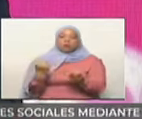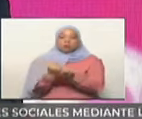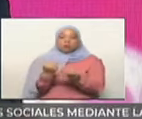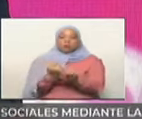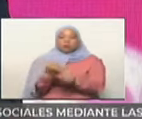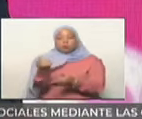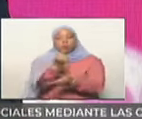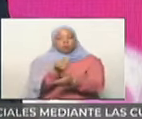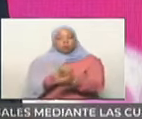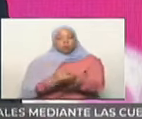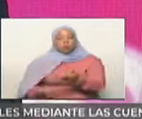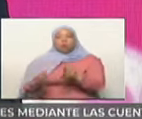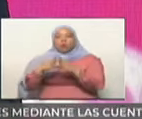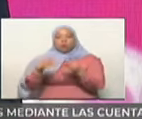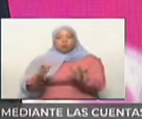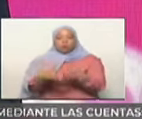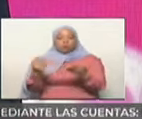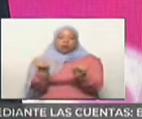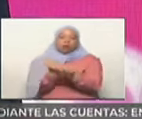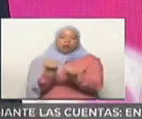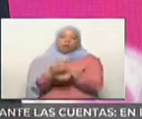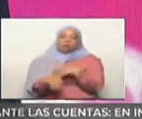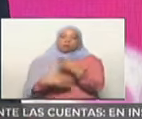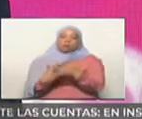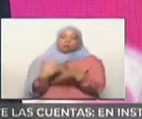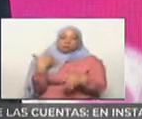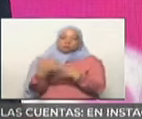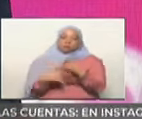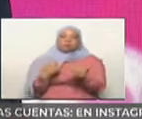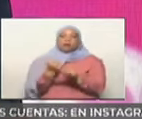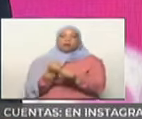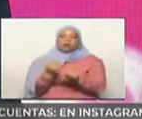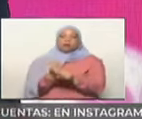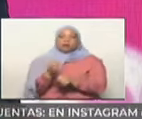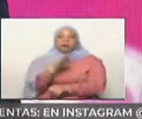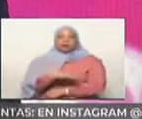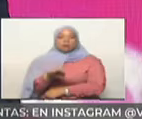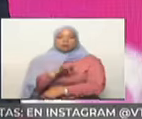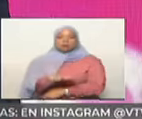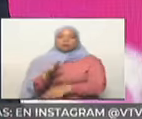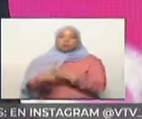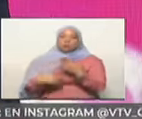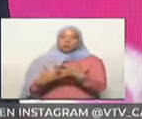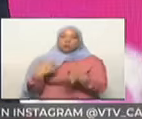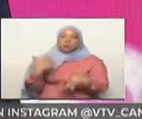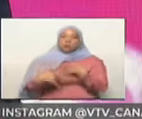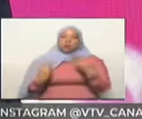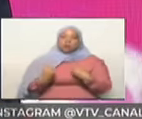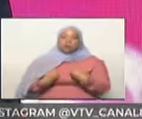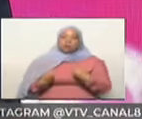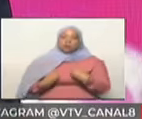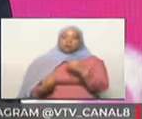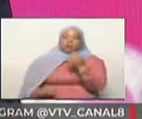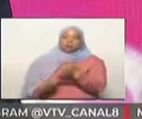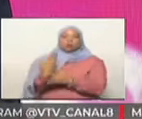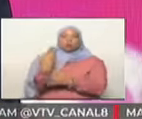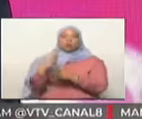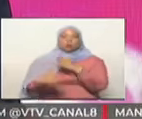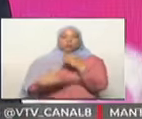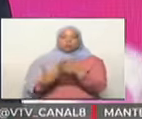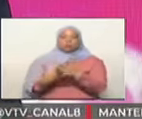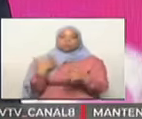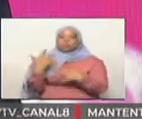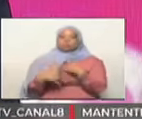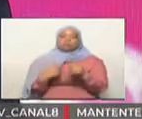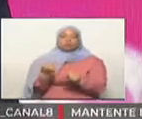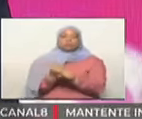con toda la documentación, con todas las ideas de acción que vienen surgiendo a lo largo y ancho